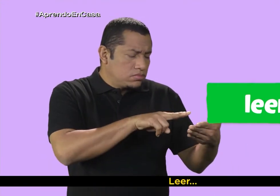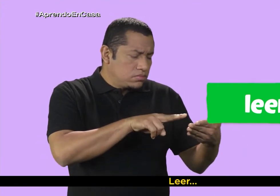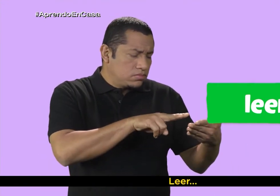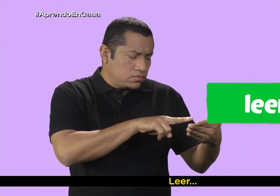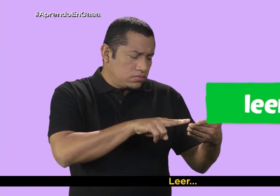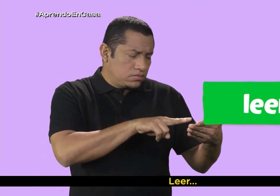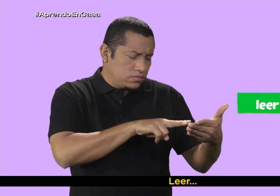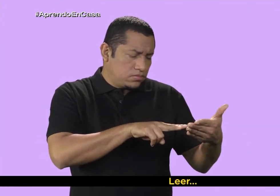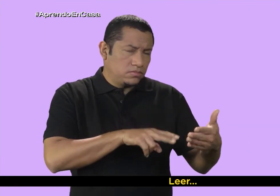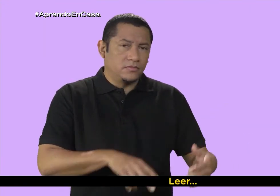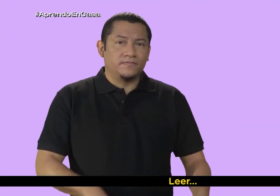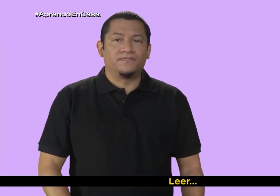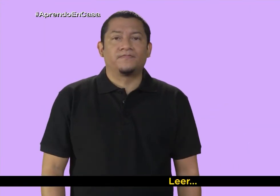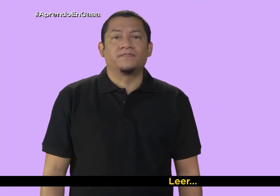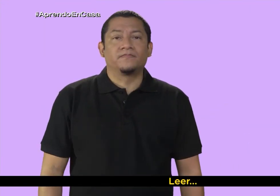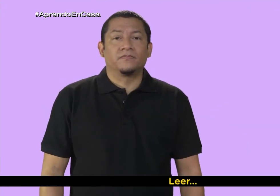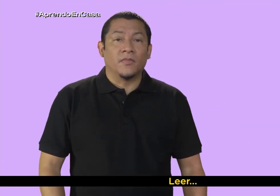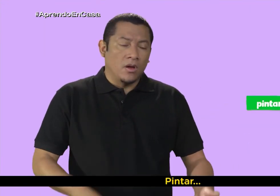Leer.